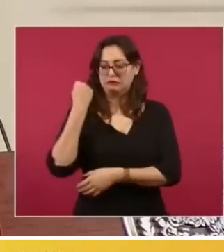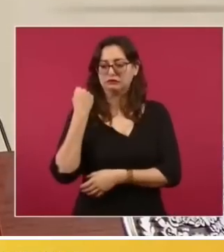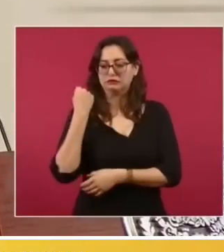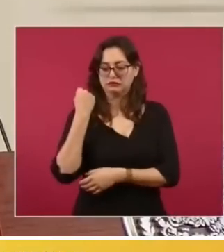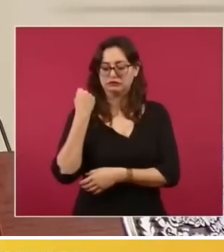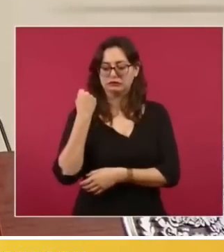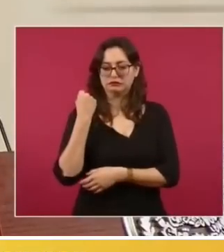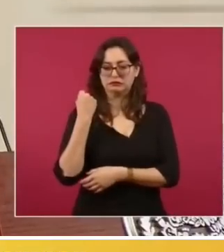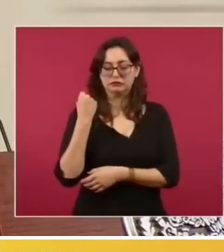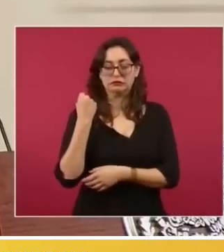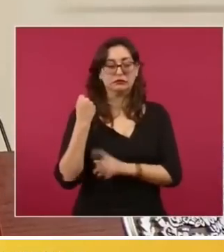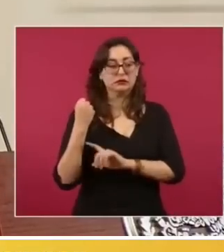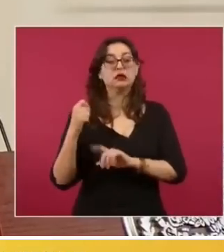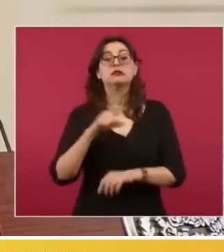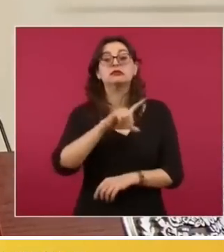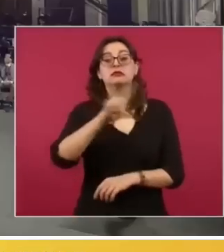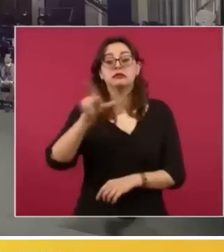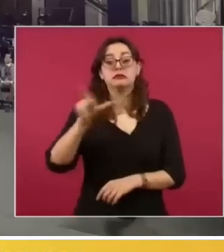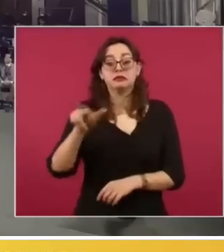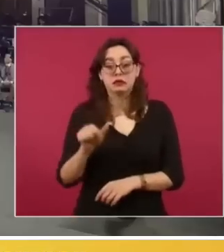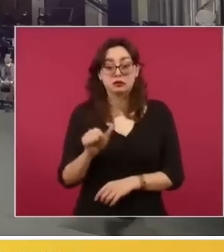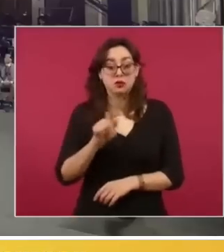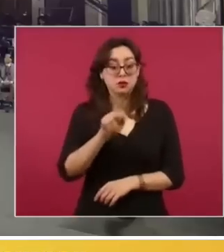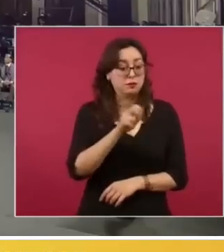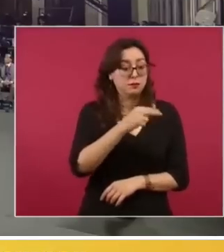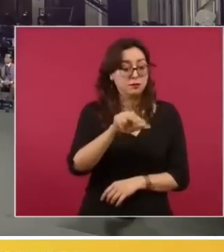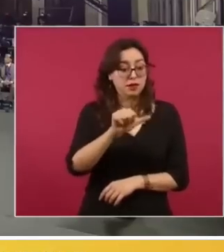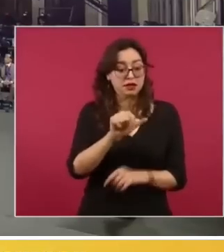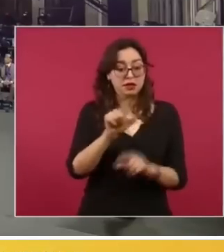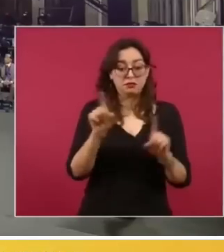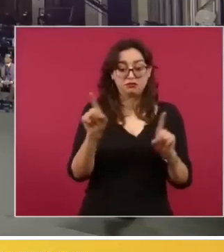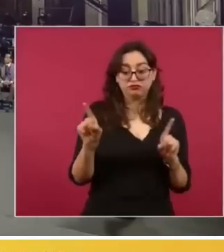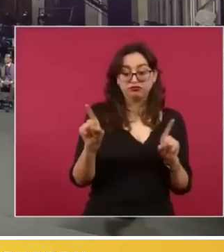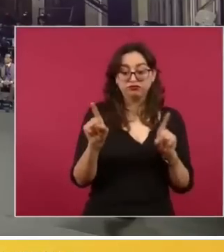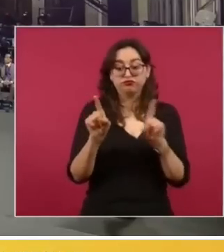Que me contó algo acerca de esas traiciones.